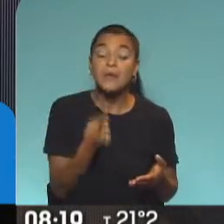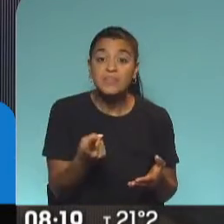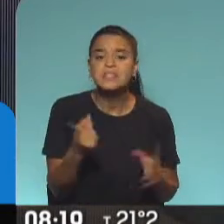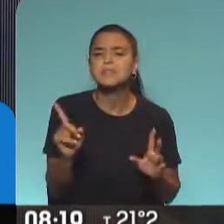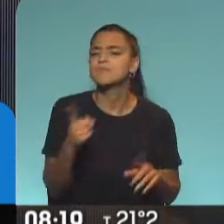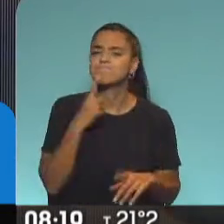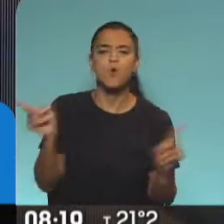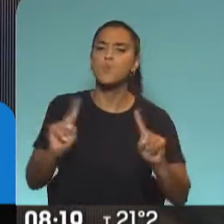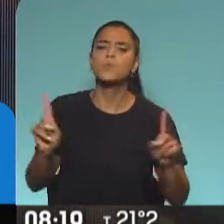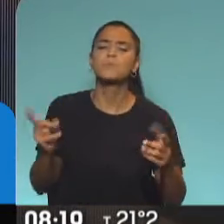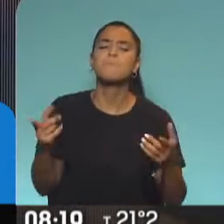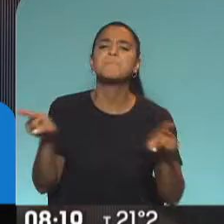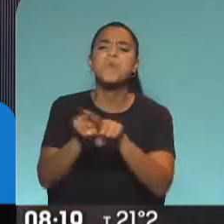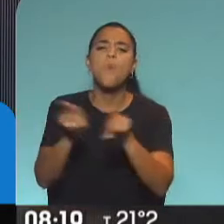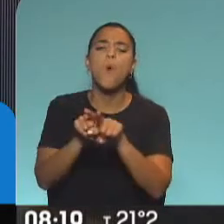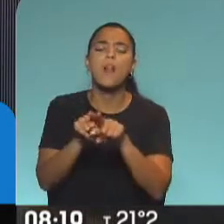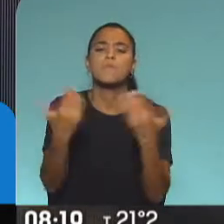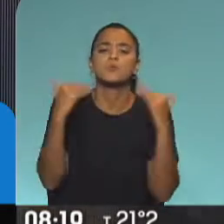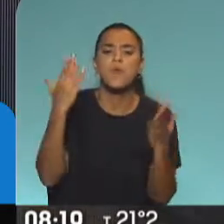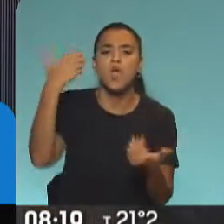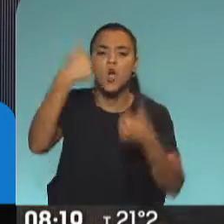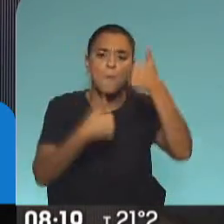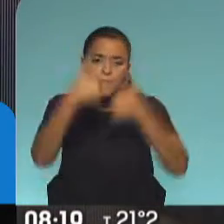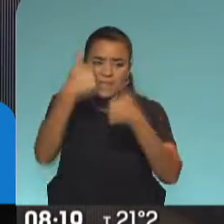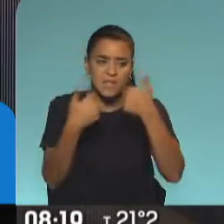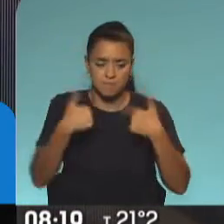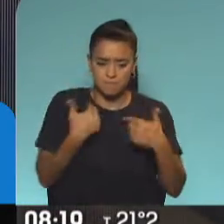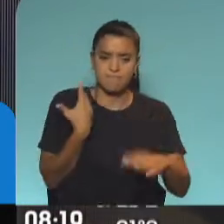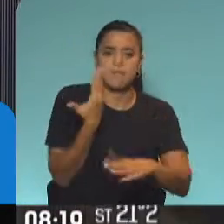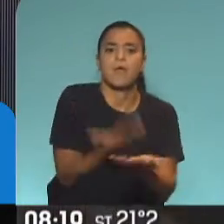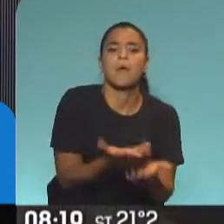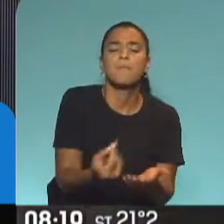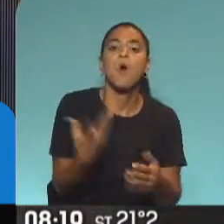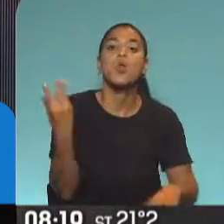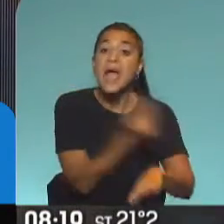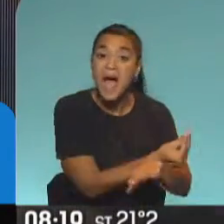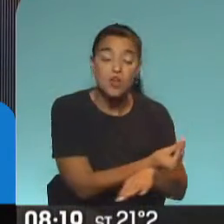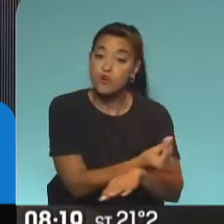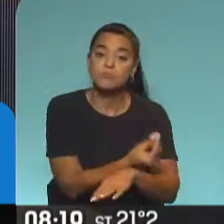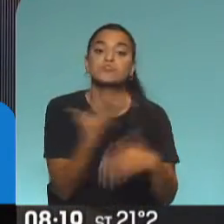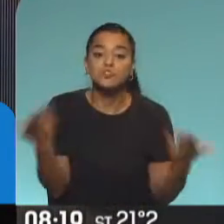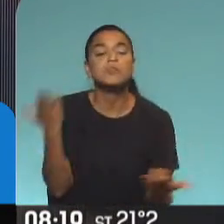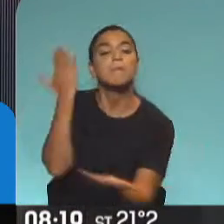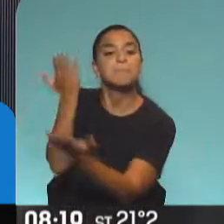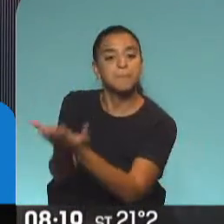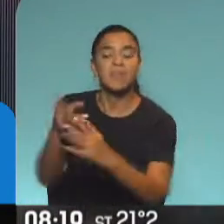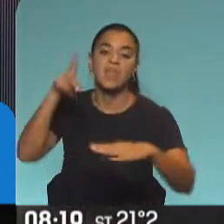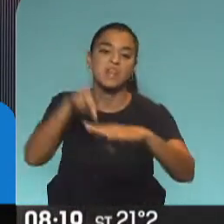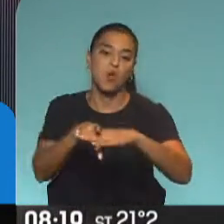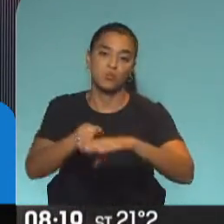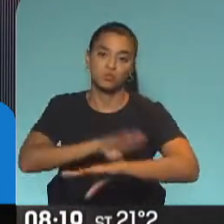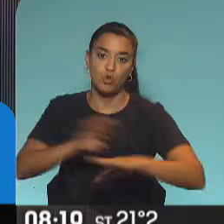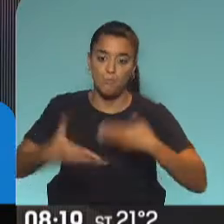la misma posibilidad de competir, de presentarse a competir por ese cargo y en consecuencia pidió la interrupción